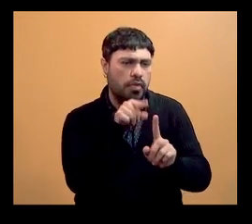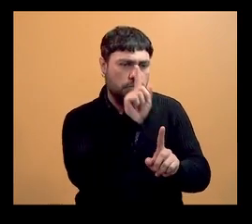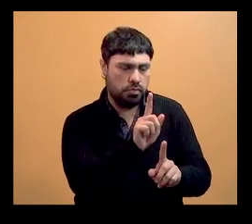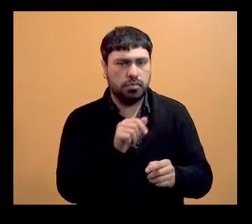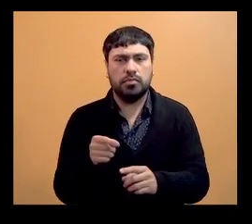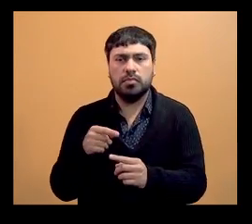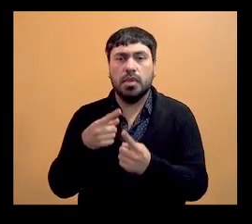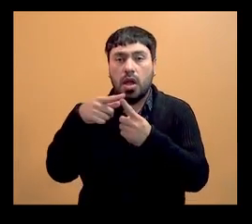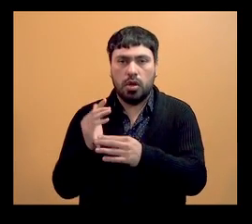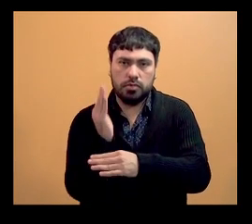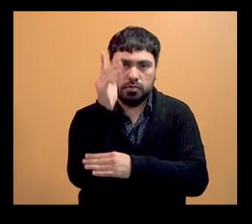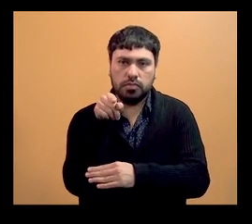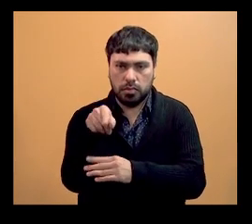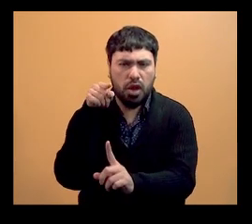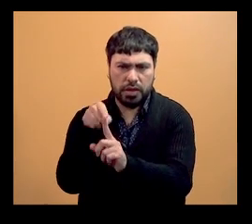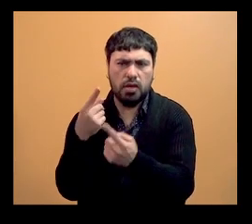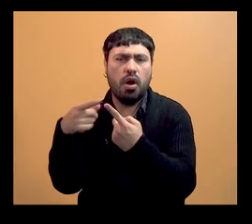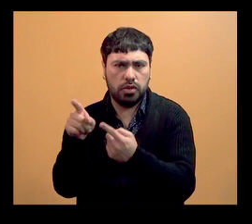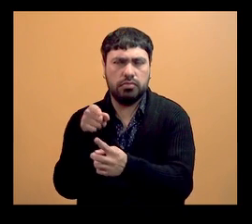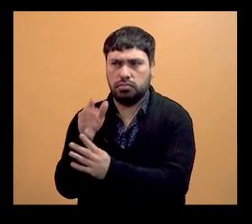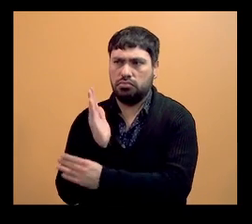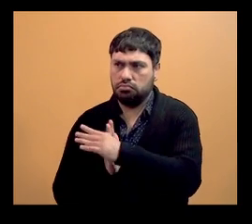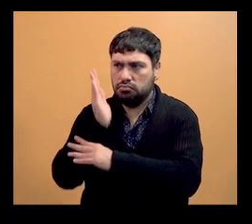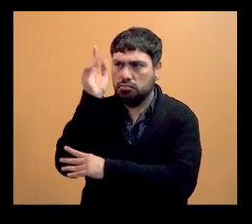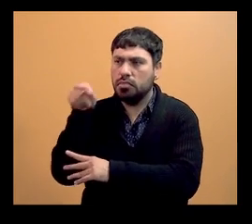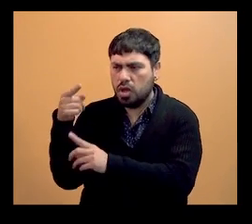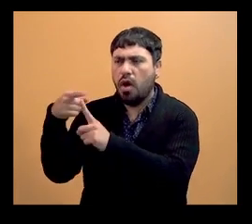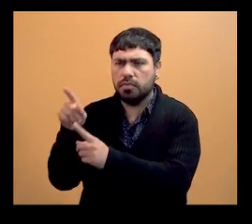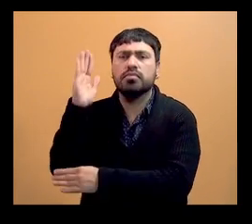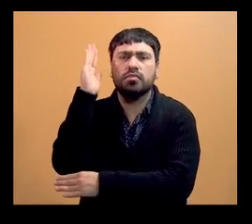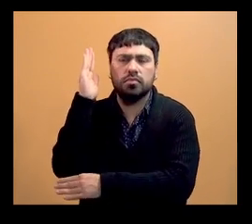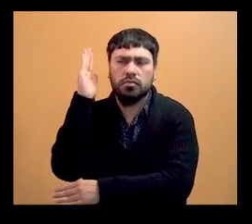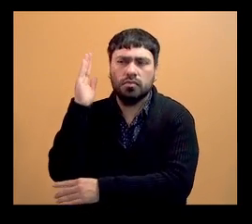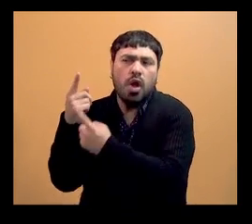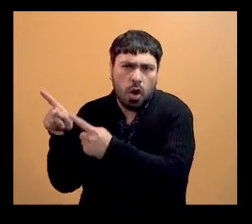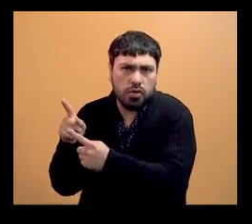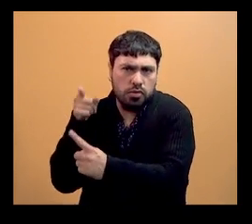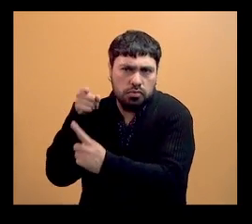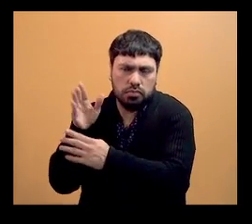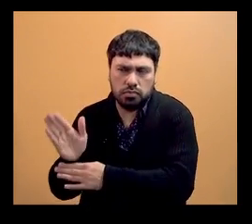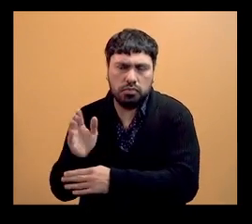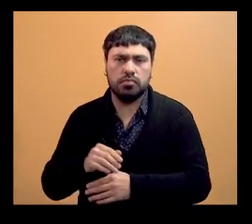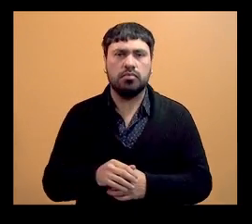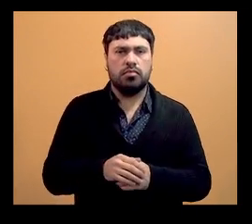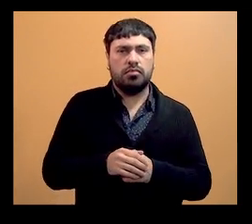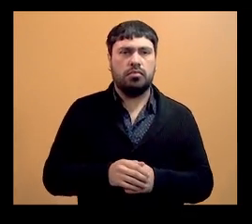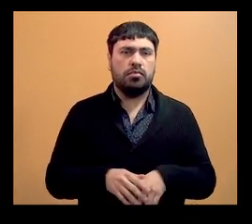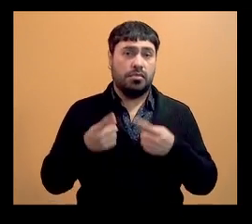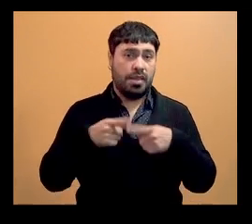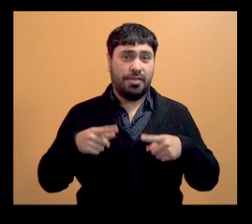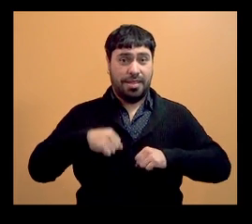materiales que ya se reconoce el beneficio de ser fabricados en microgravedad, por lo tanto hay empresas que ya